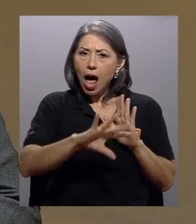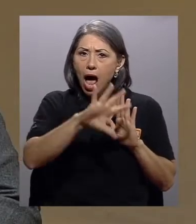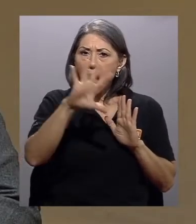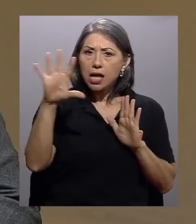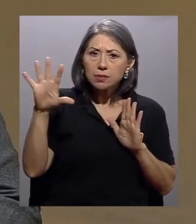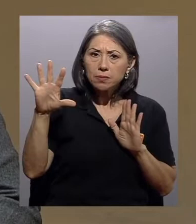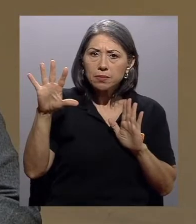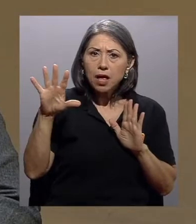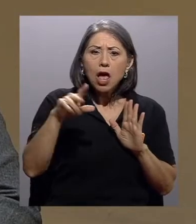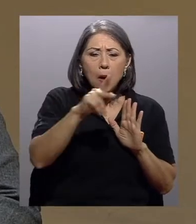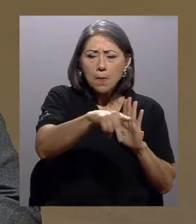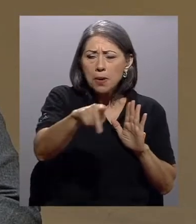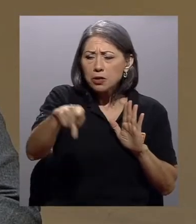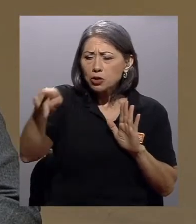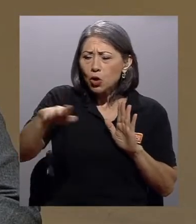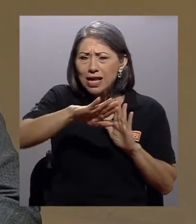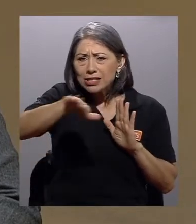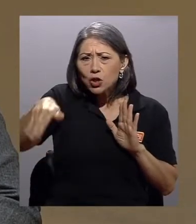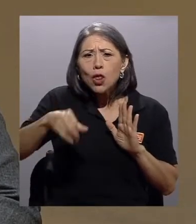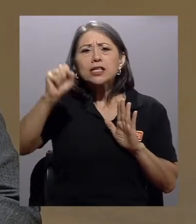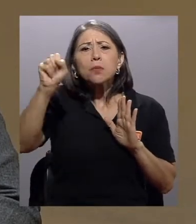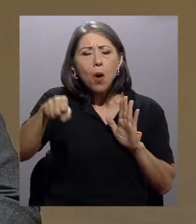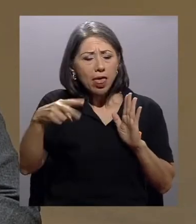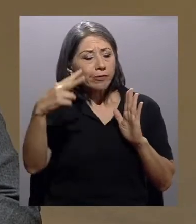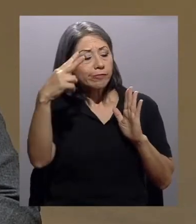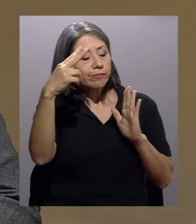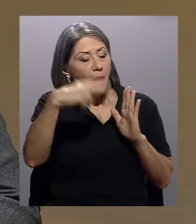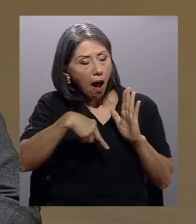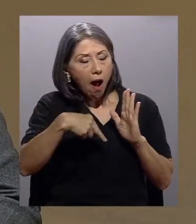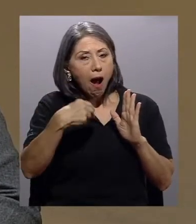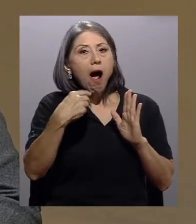transparente, que toda la población pueda leerlo, que